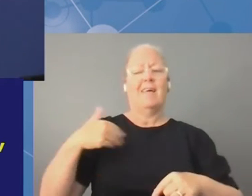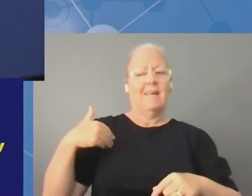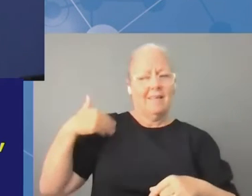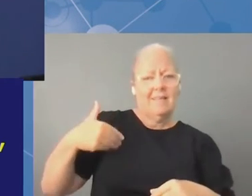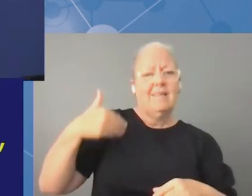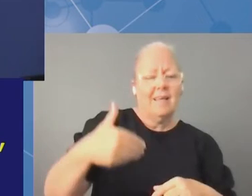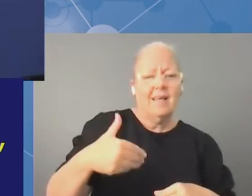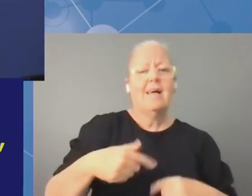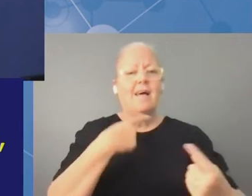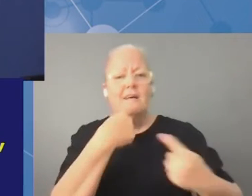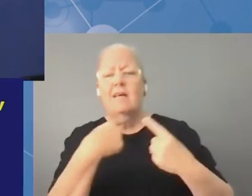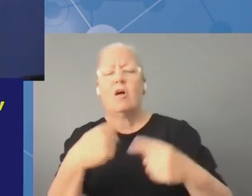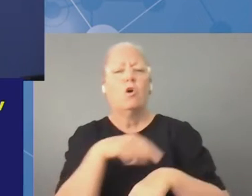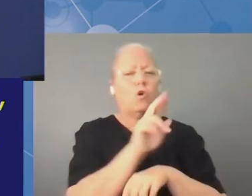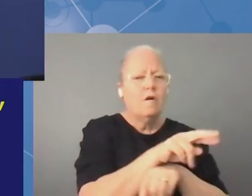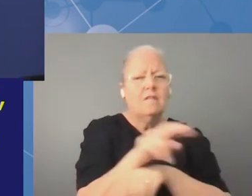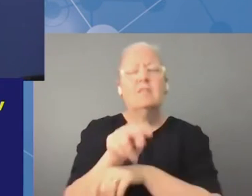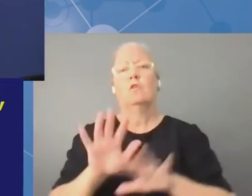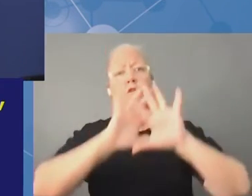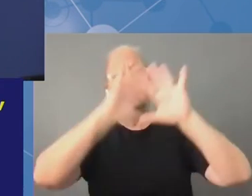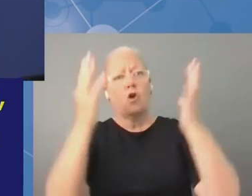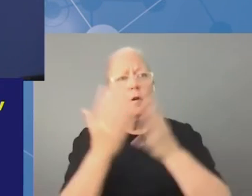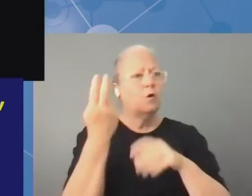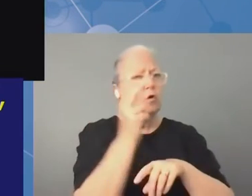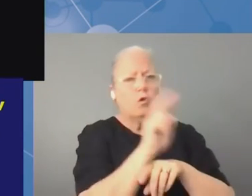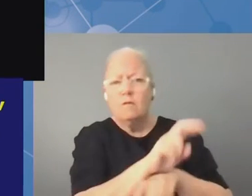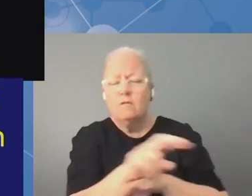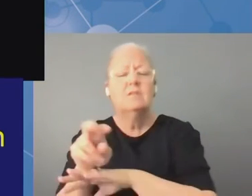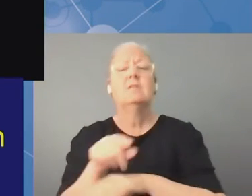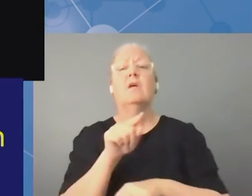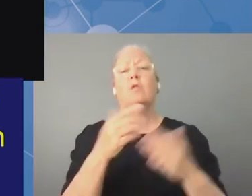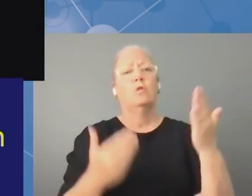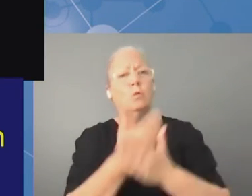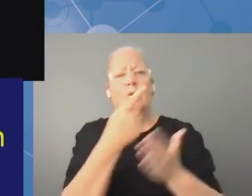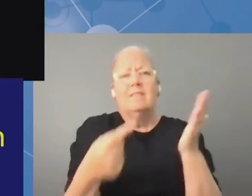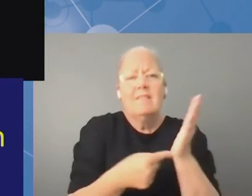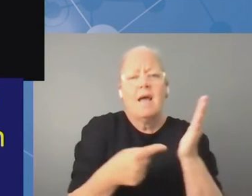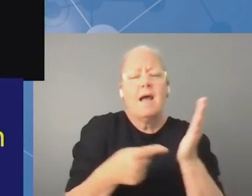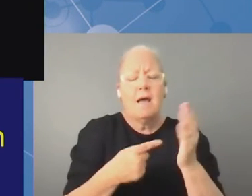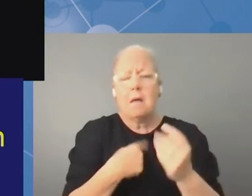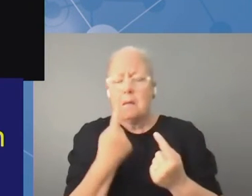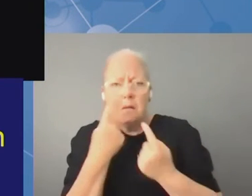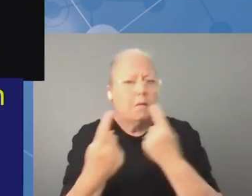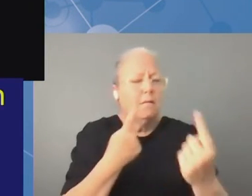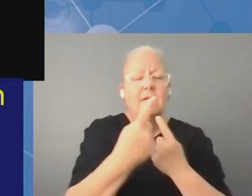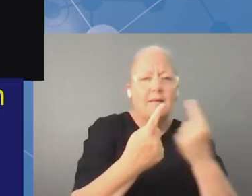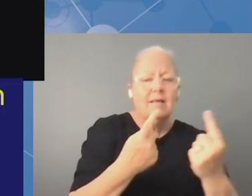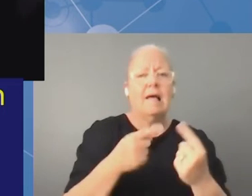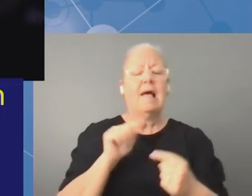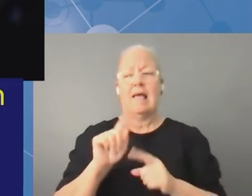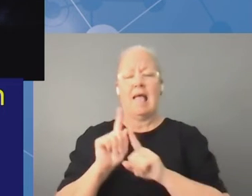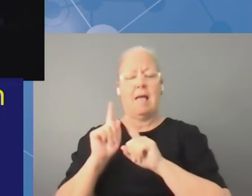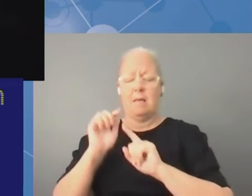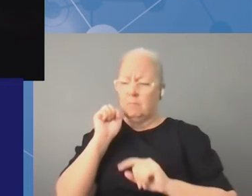enorme placer poder pasar esta semana aquí en Katowice. Han surgido muchas preguntas sobre la gobernanza de Internet, de